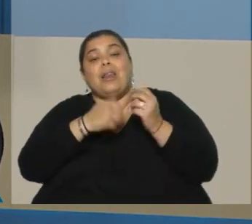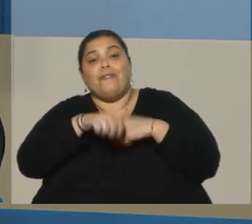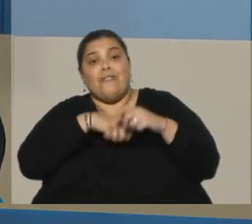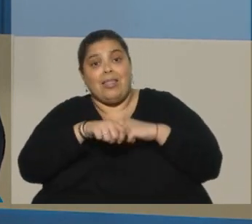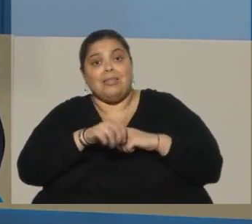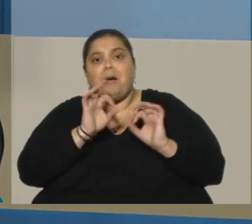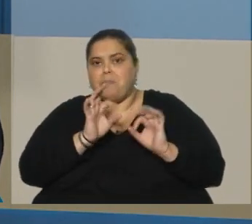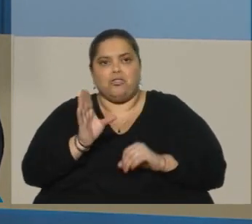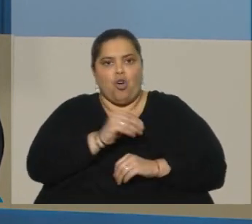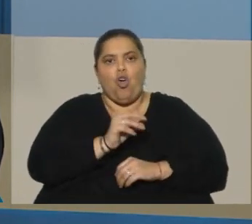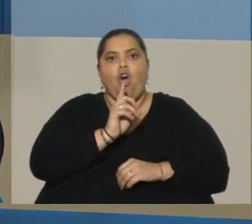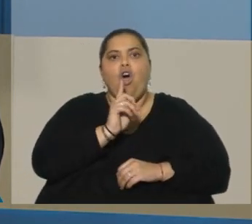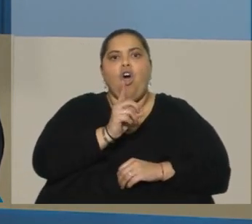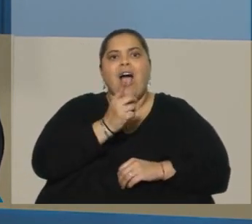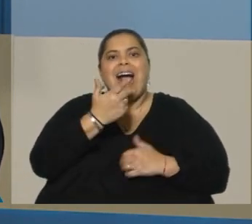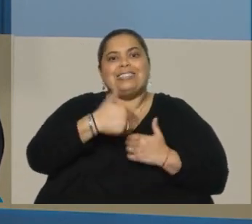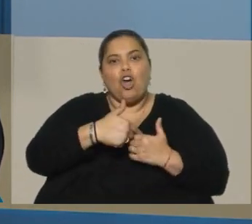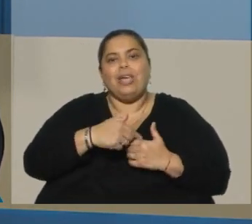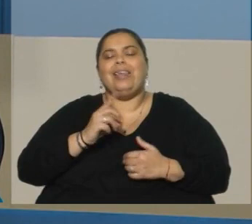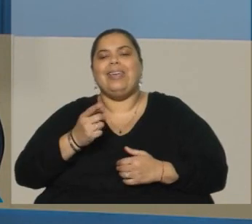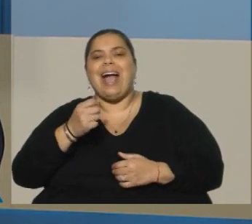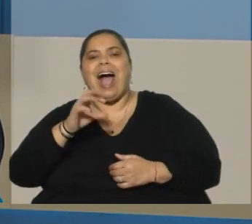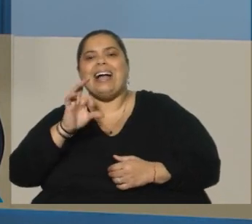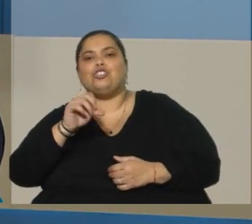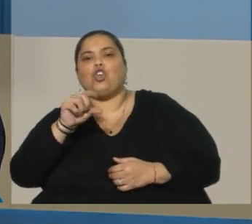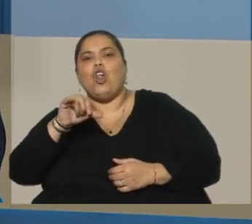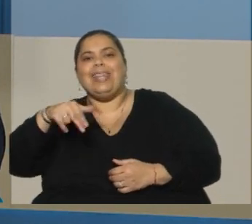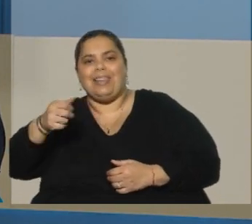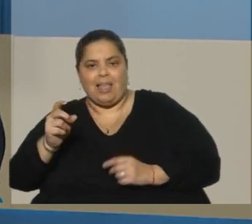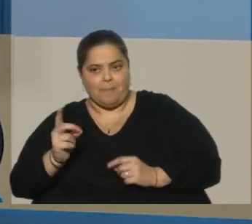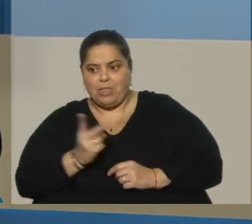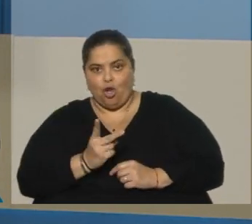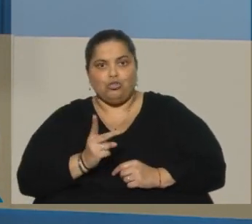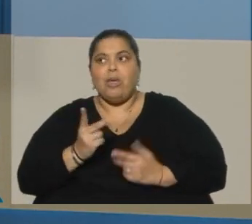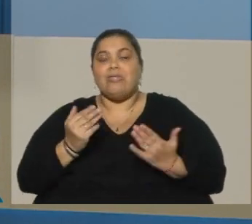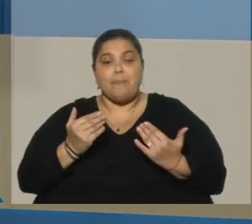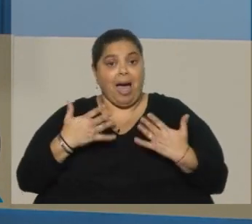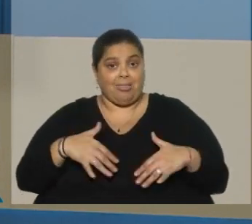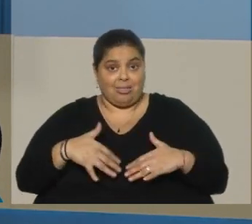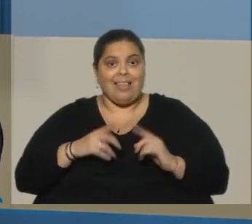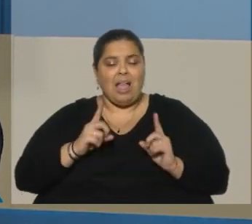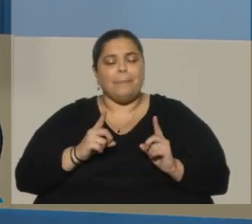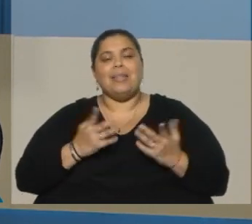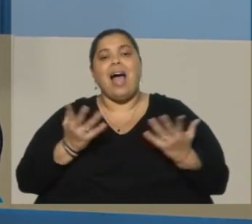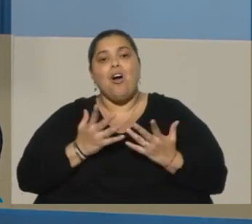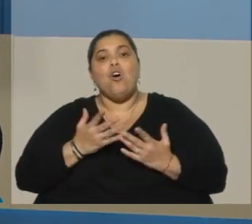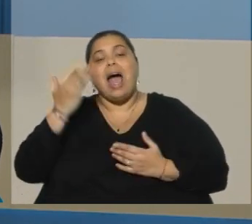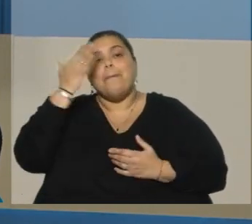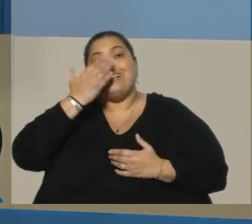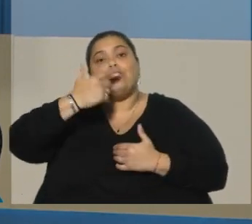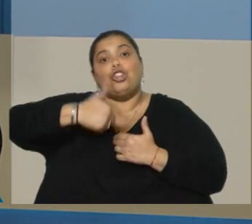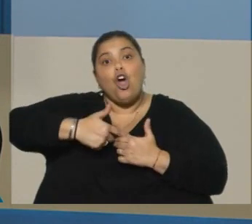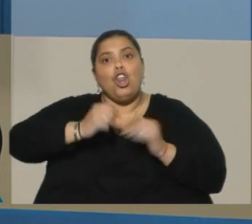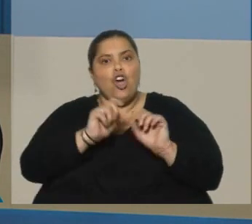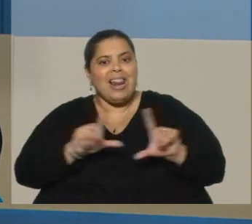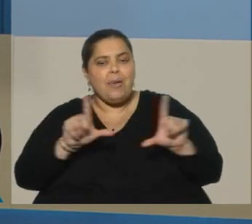de las previsiones y de las proyecciones de demanda. El margen de refinación está también en valores